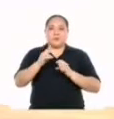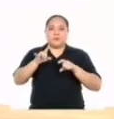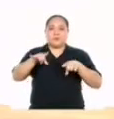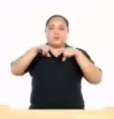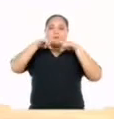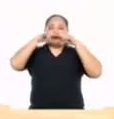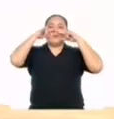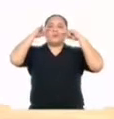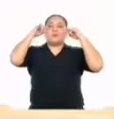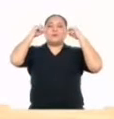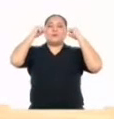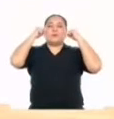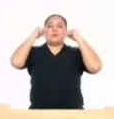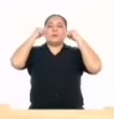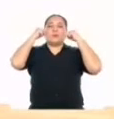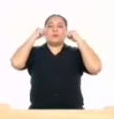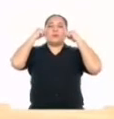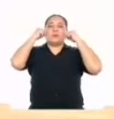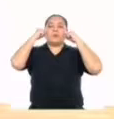Inhalamos.